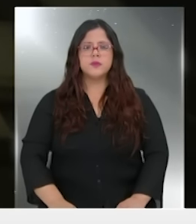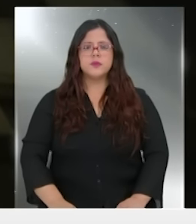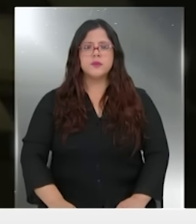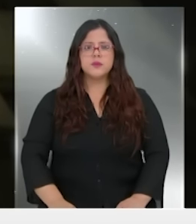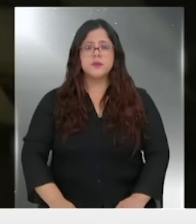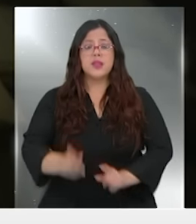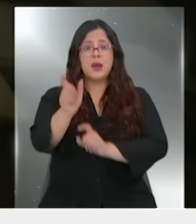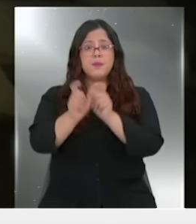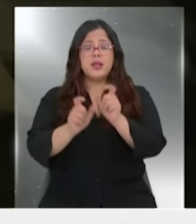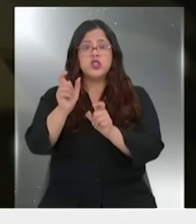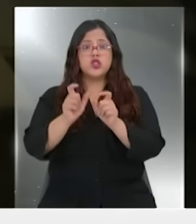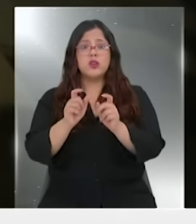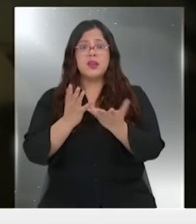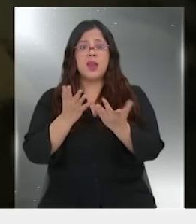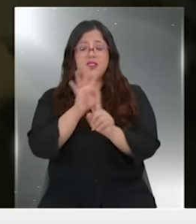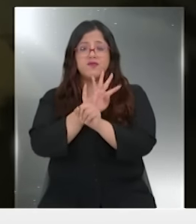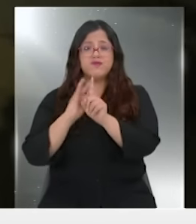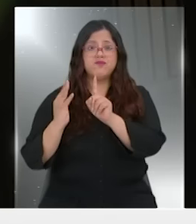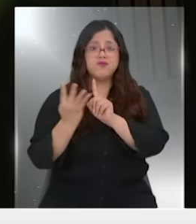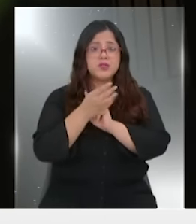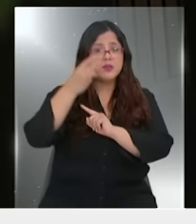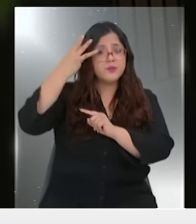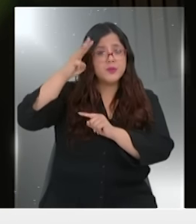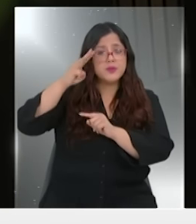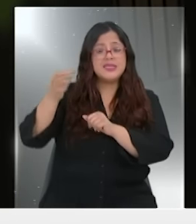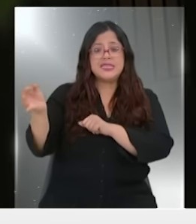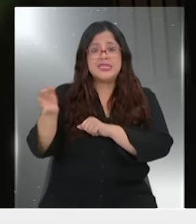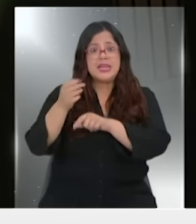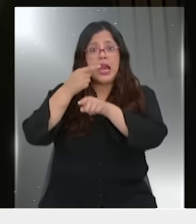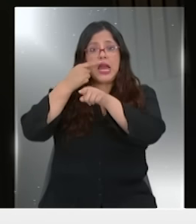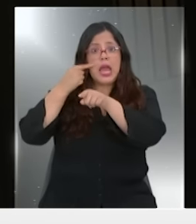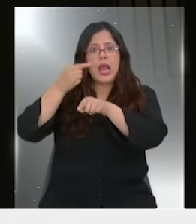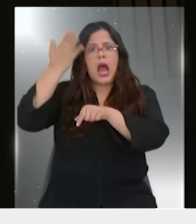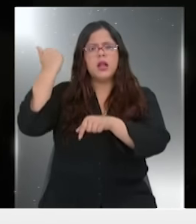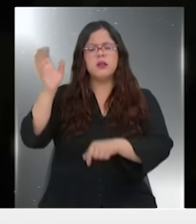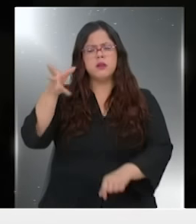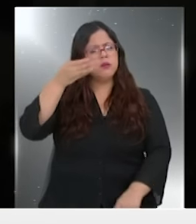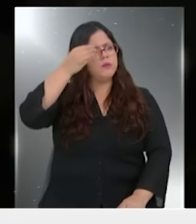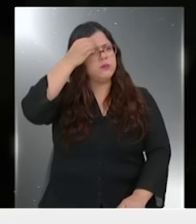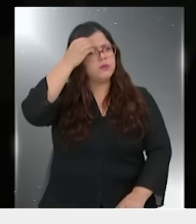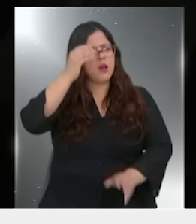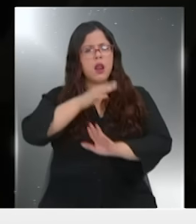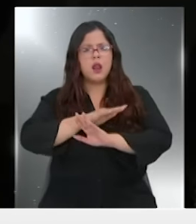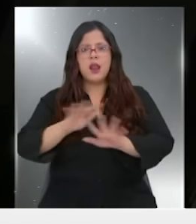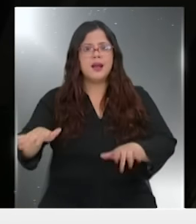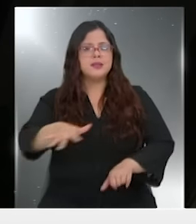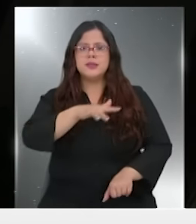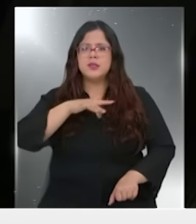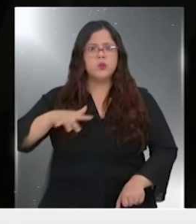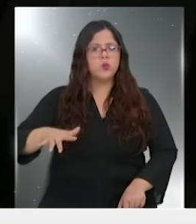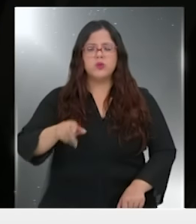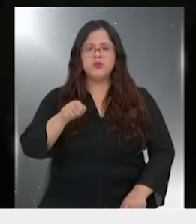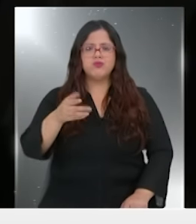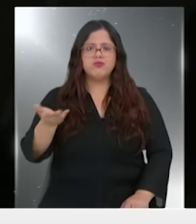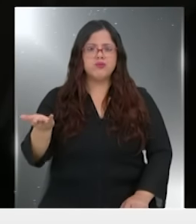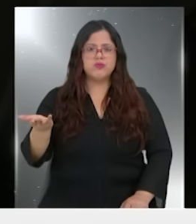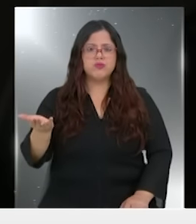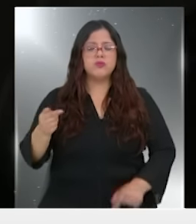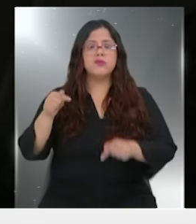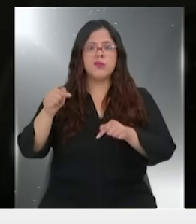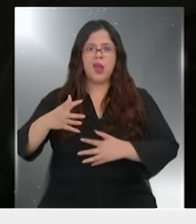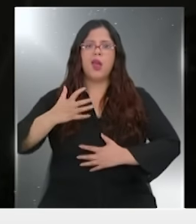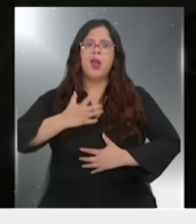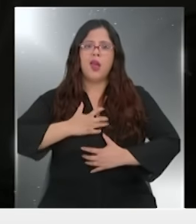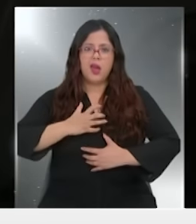Cercanos a Monsalve aseguran que el entonces subsecretario no recordaba nada de lo sucedido ese día y tenía